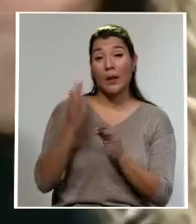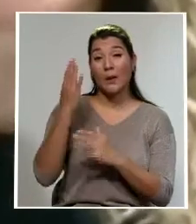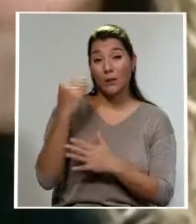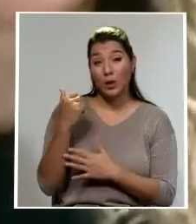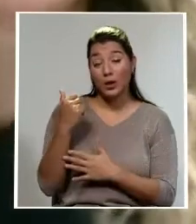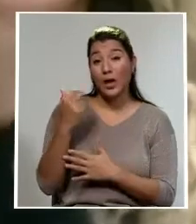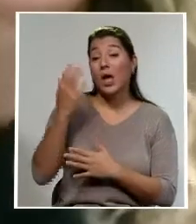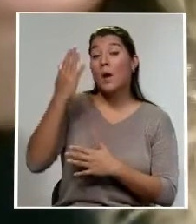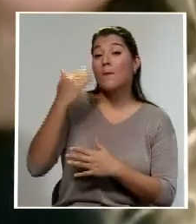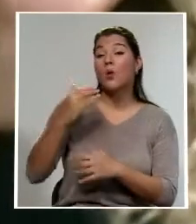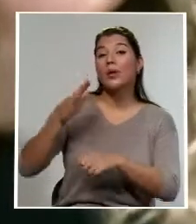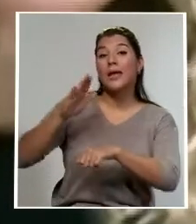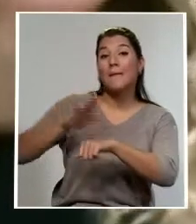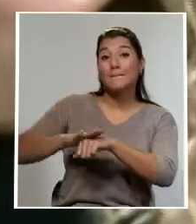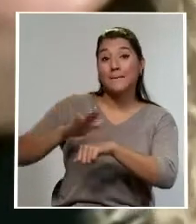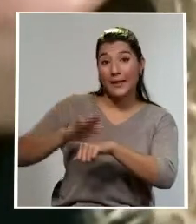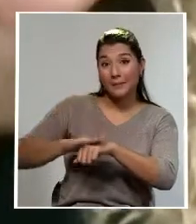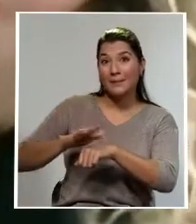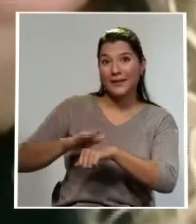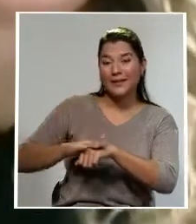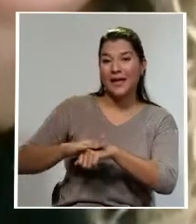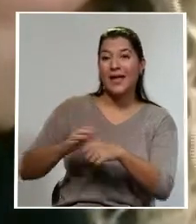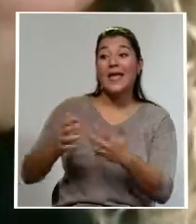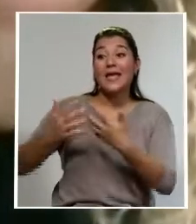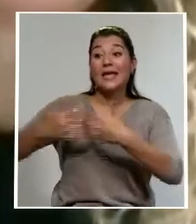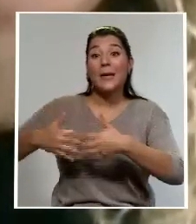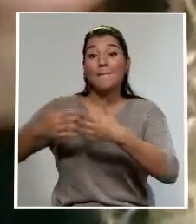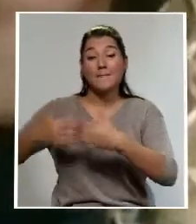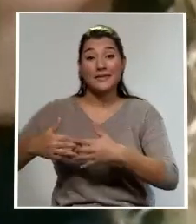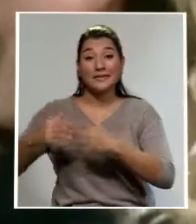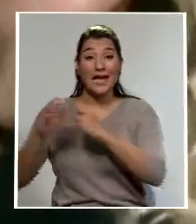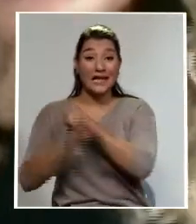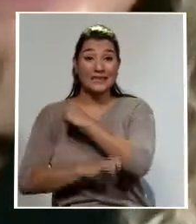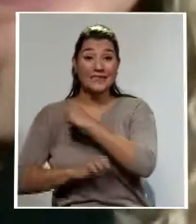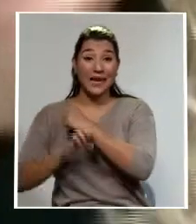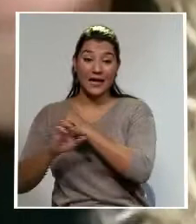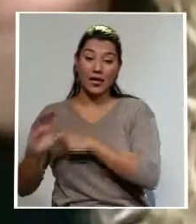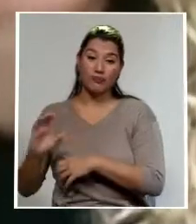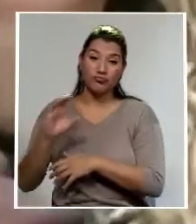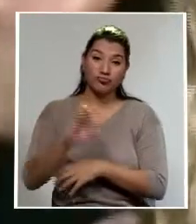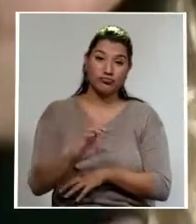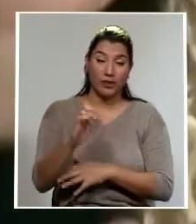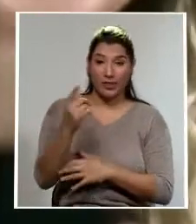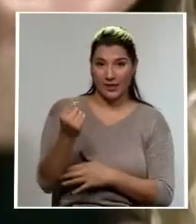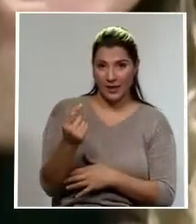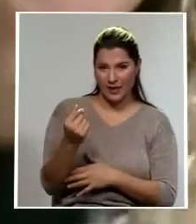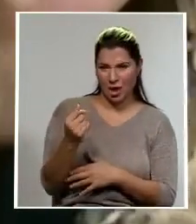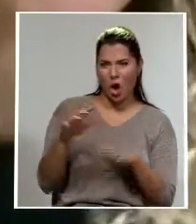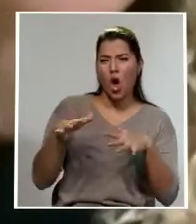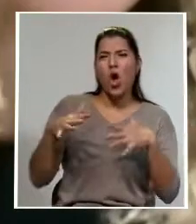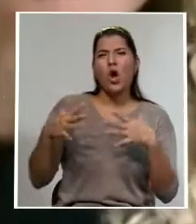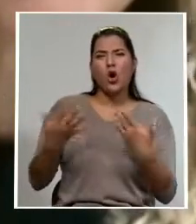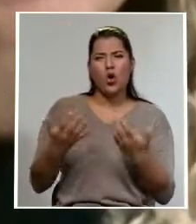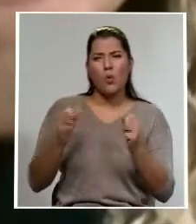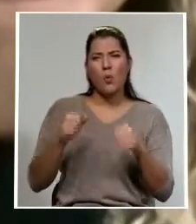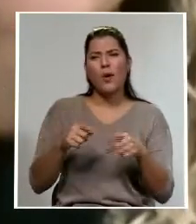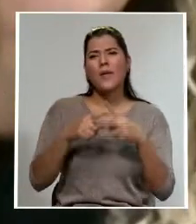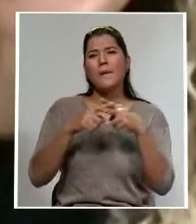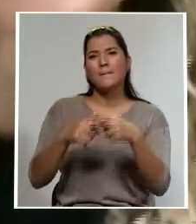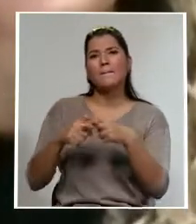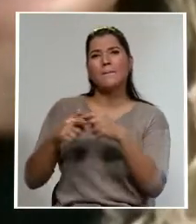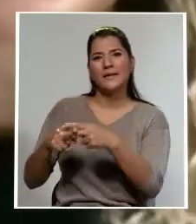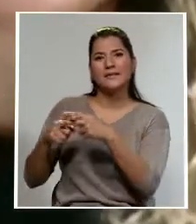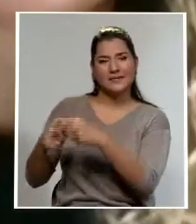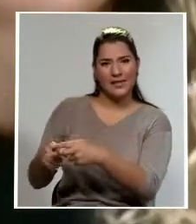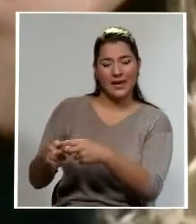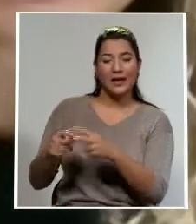la inversión extranjera directa para financiar proyectos. ¿Y cómo va a llegar a las obras comunales? ¿Cómo va a llegar a mi pueblo de Turrialba? Bueno,